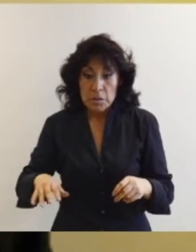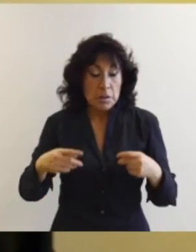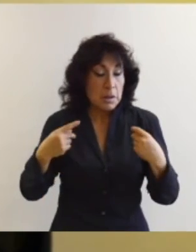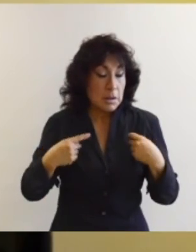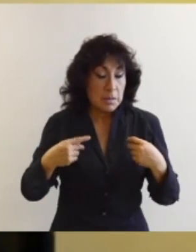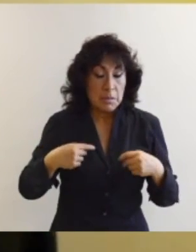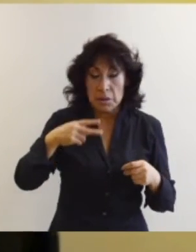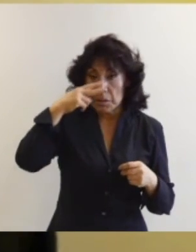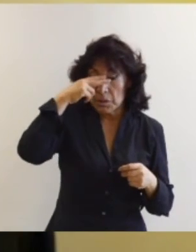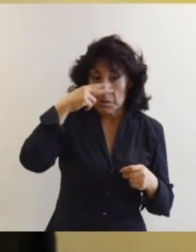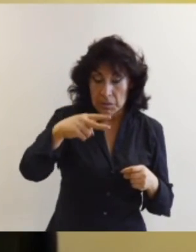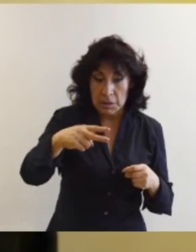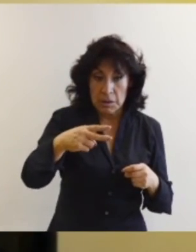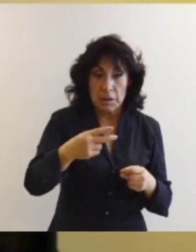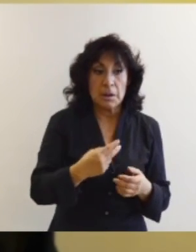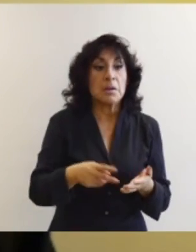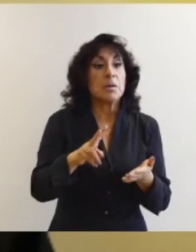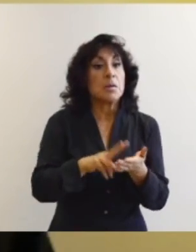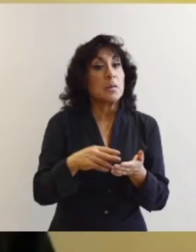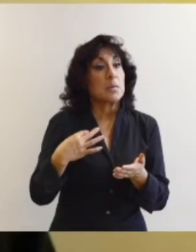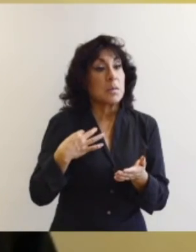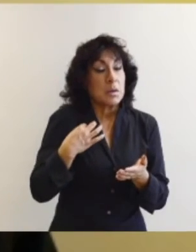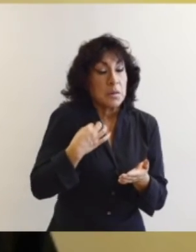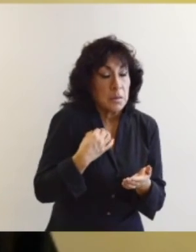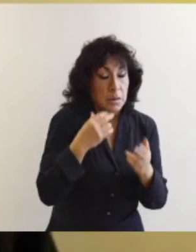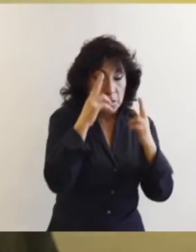mexicanos el culto de sus virtudes.